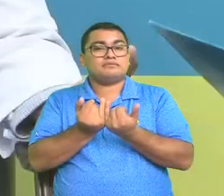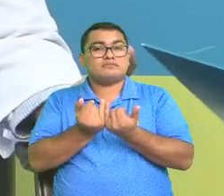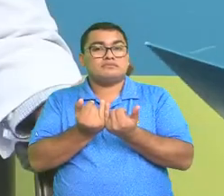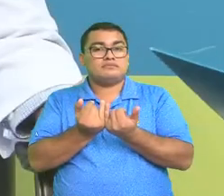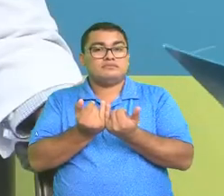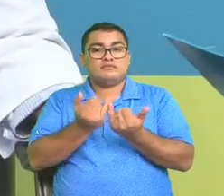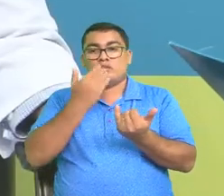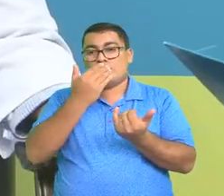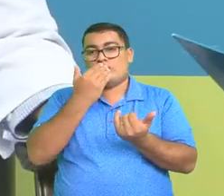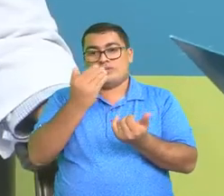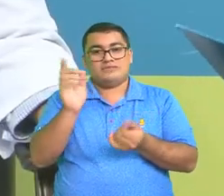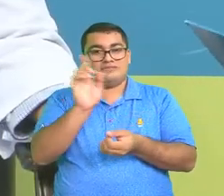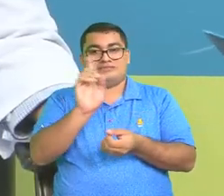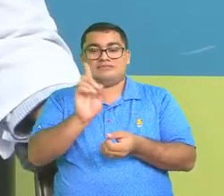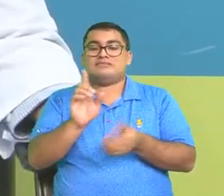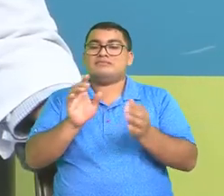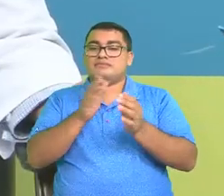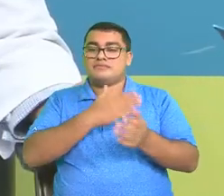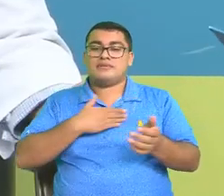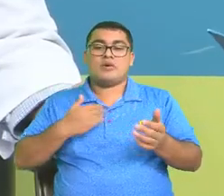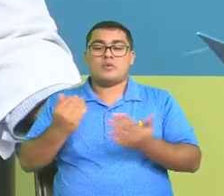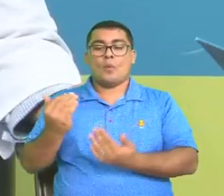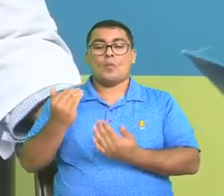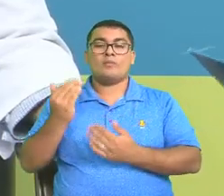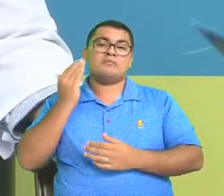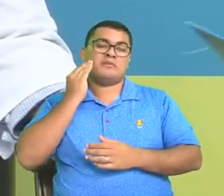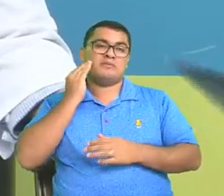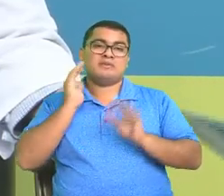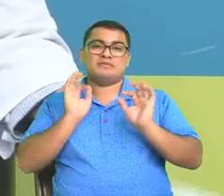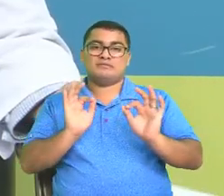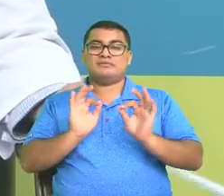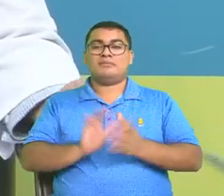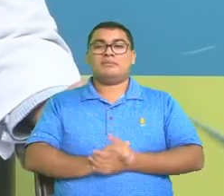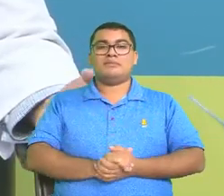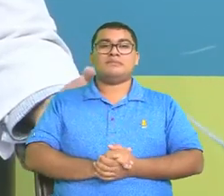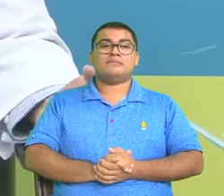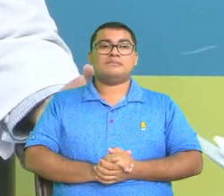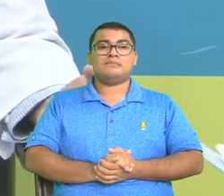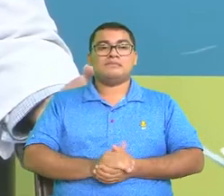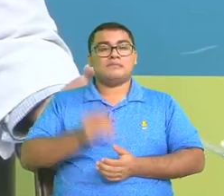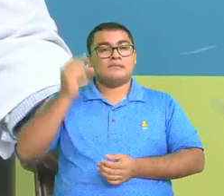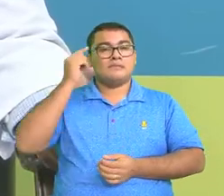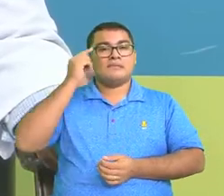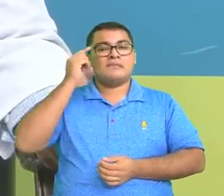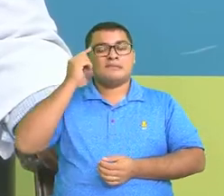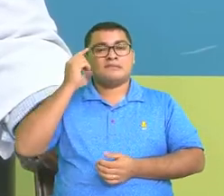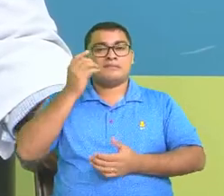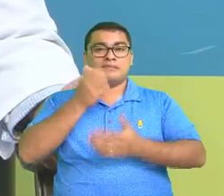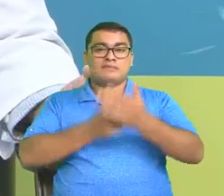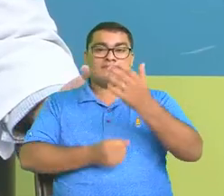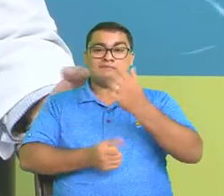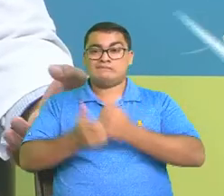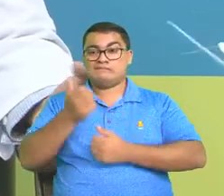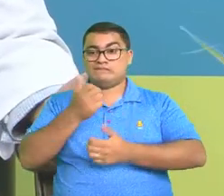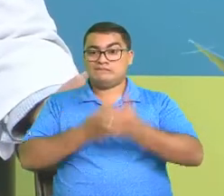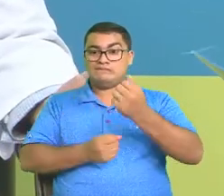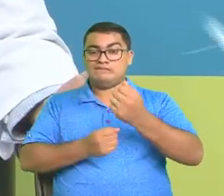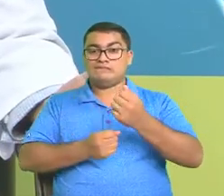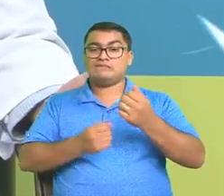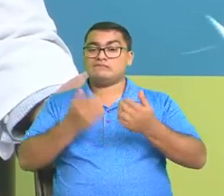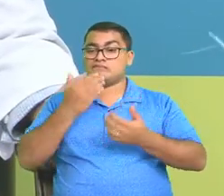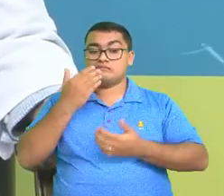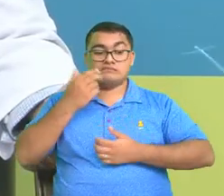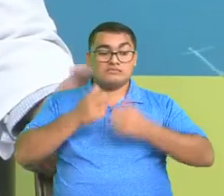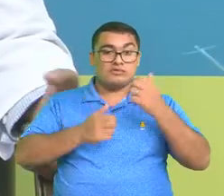panacea, ¿verdad? No es lo ideal, sí, no es recomendado. O sea, creer de que esa leche nos va a resolver